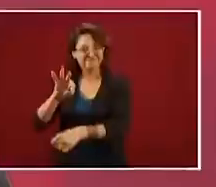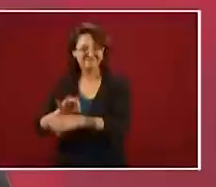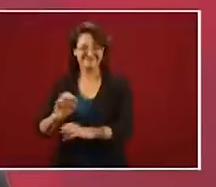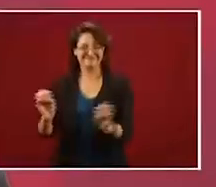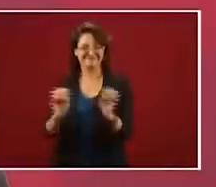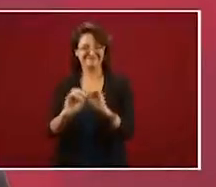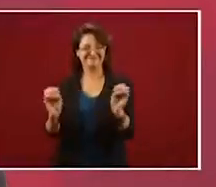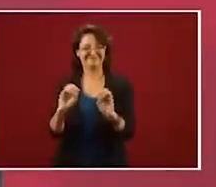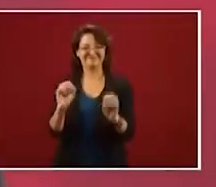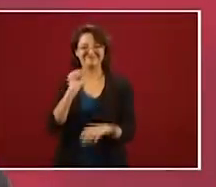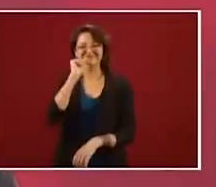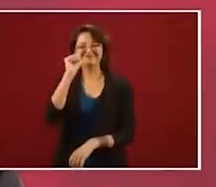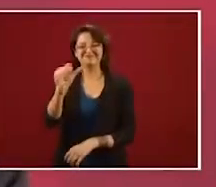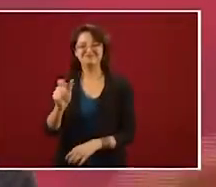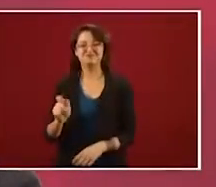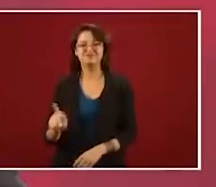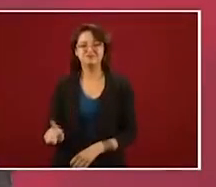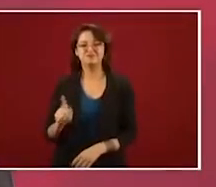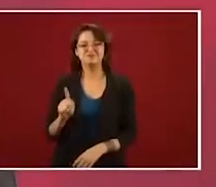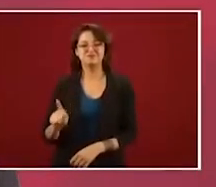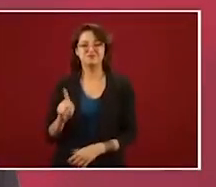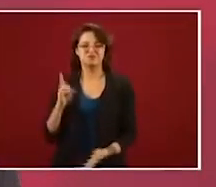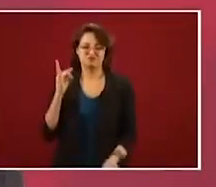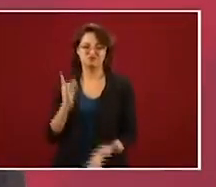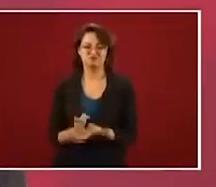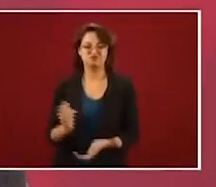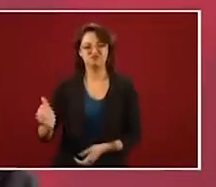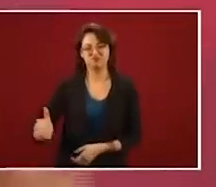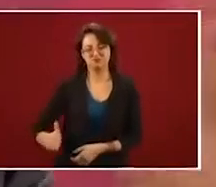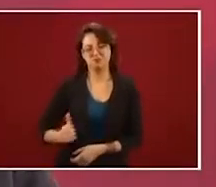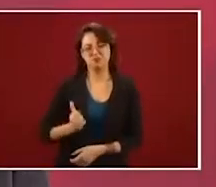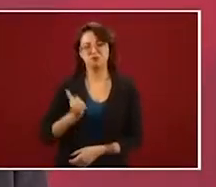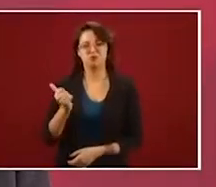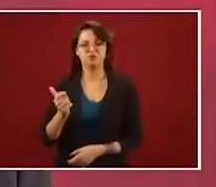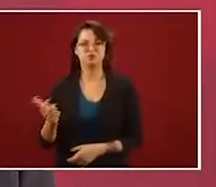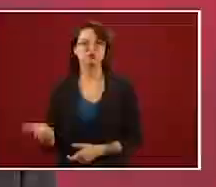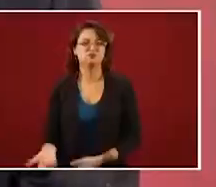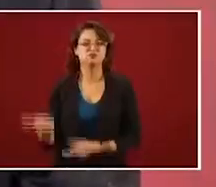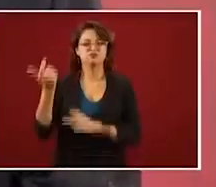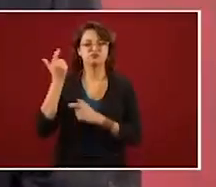comunidades para armarse en general.